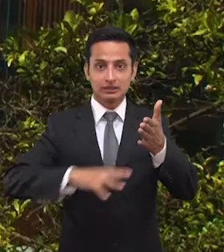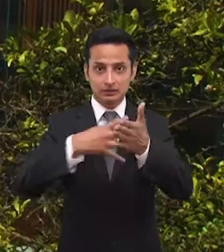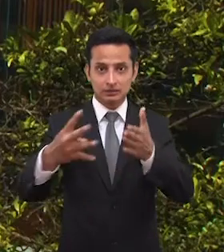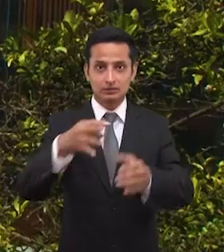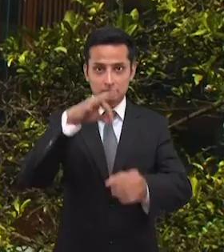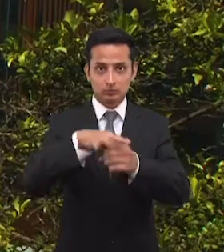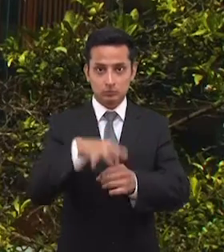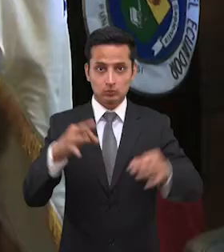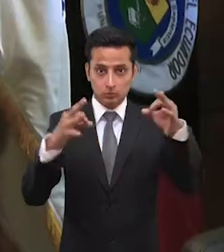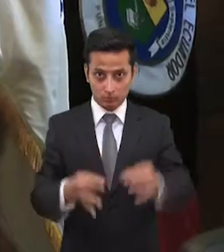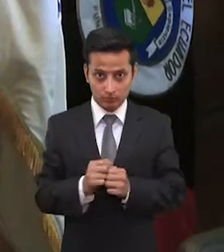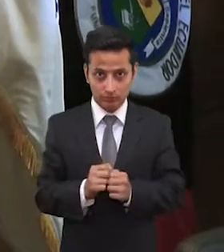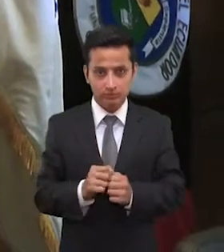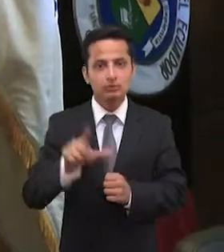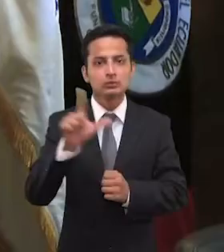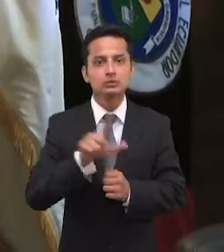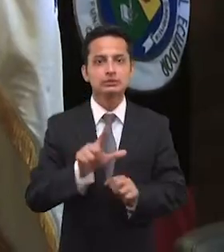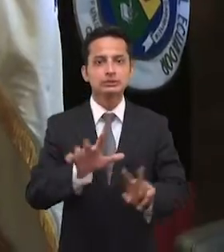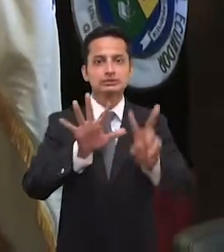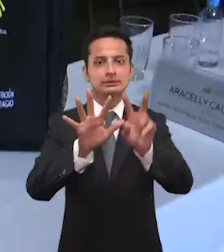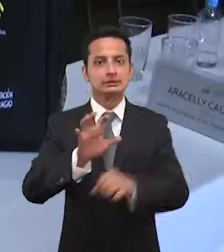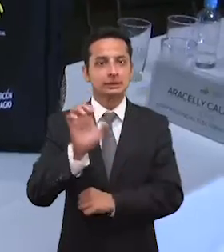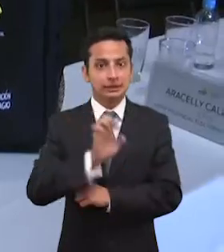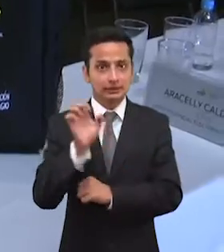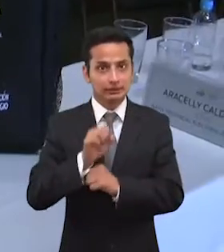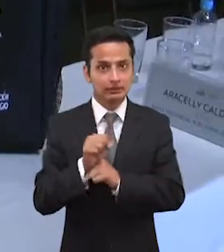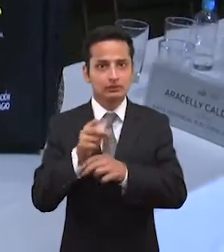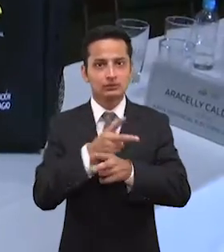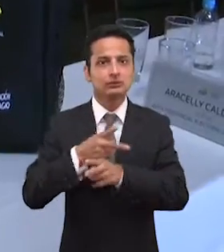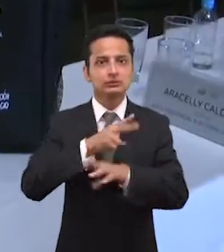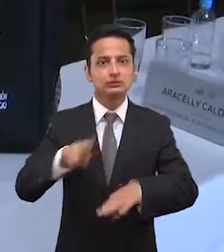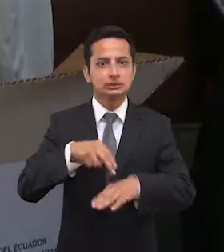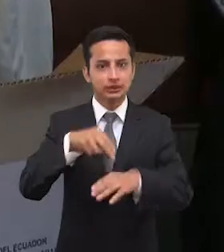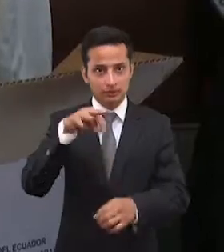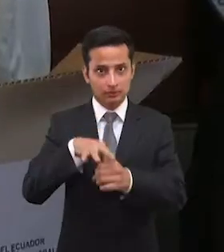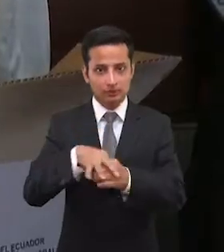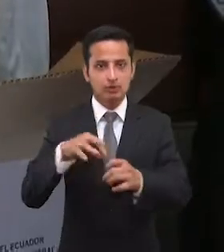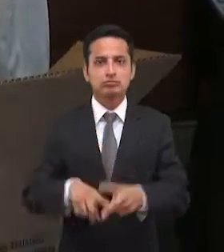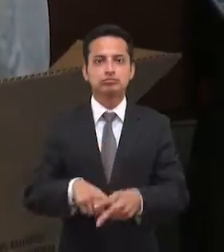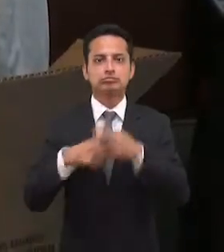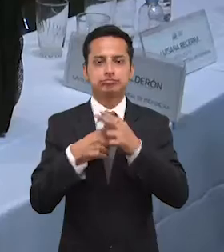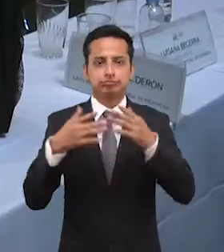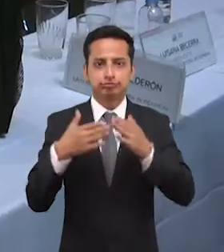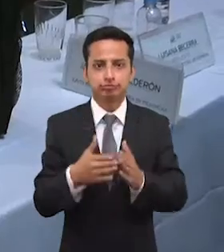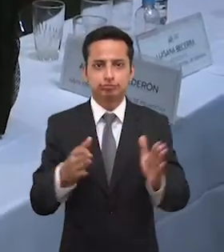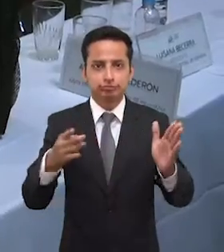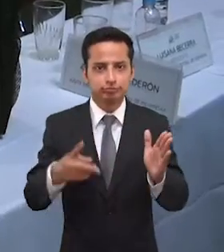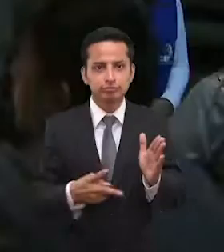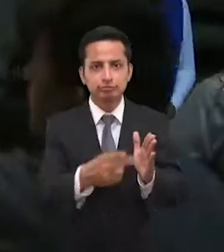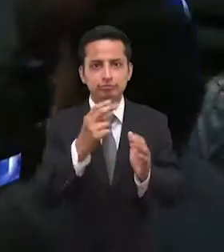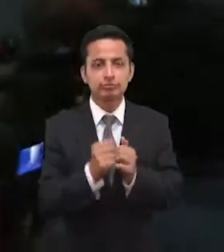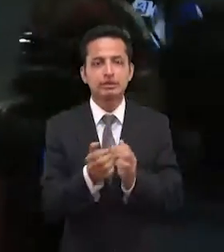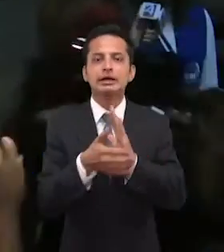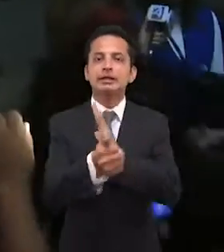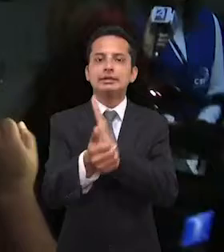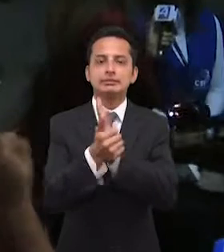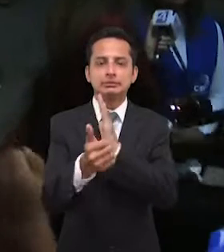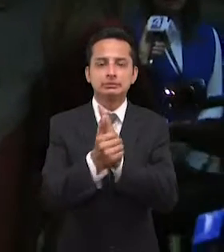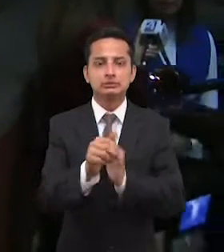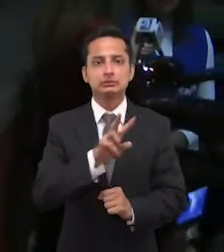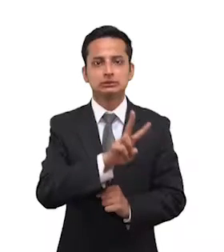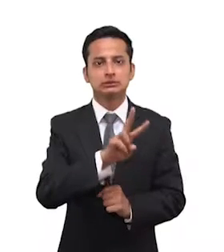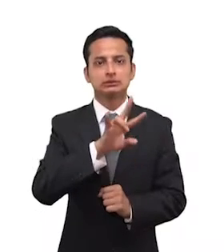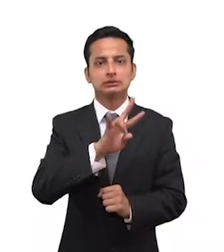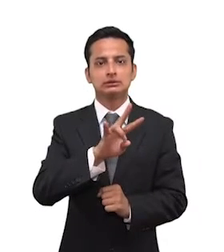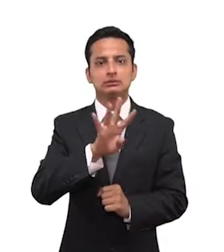Cumpliendo con el calendario electoral, este lunes 7 de enero, el Consejo Nacional Electoral dio por inaugurado el inicio de las capacitaciones